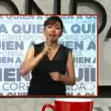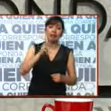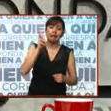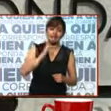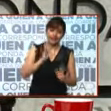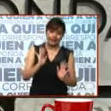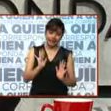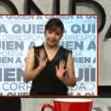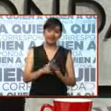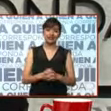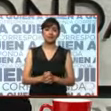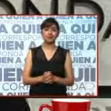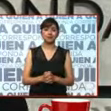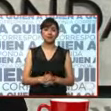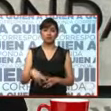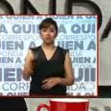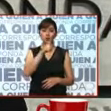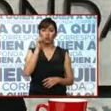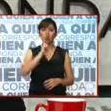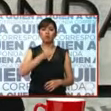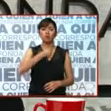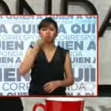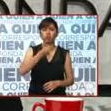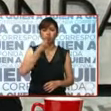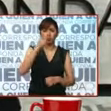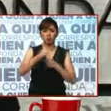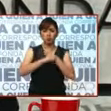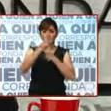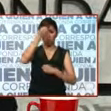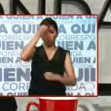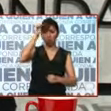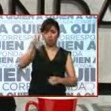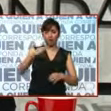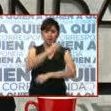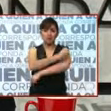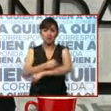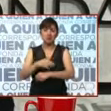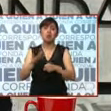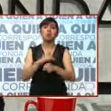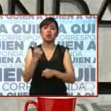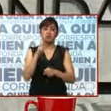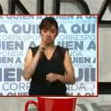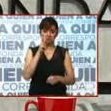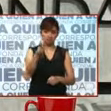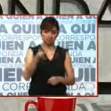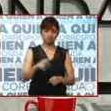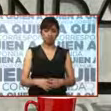en fin. A ver, vamos con una anciana que está viviendo en abandono. ¿Pero quién y por qué? Vamos con esto.